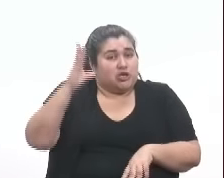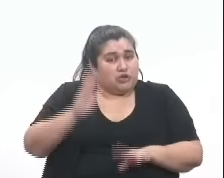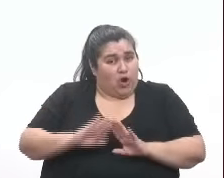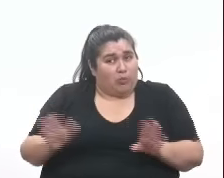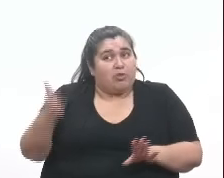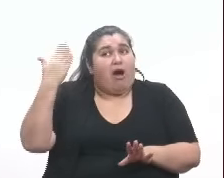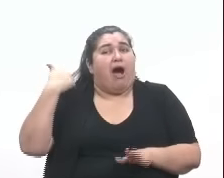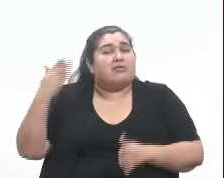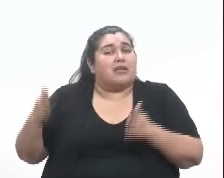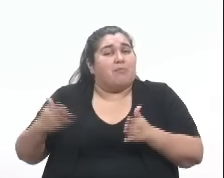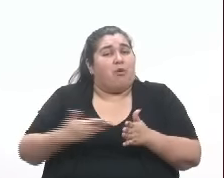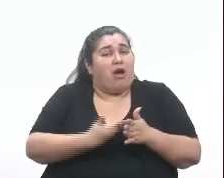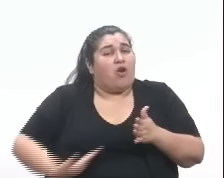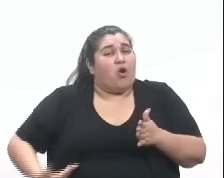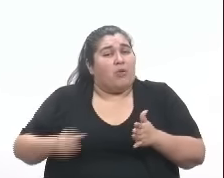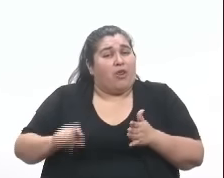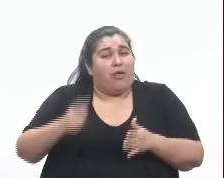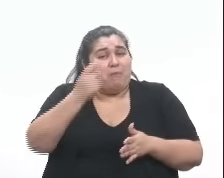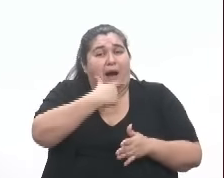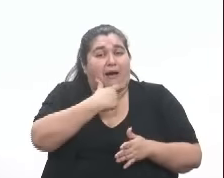Macri. ¿Verdad?